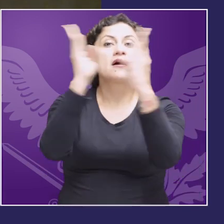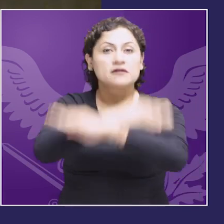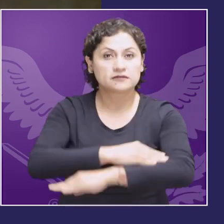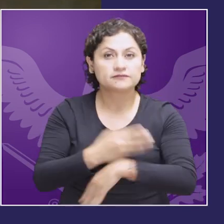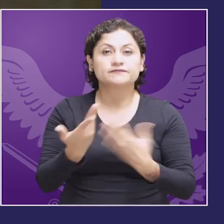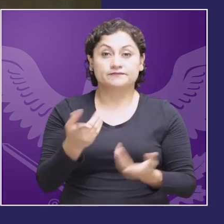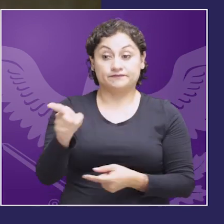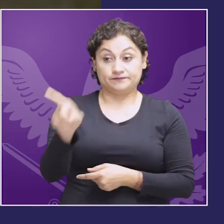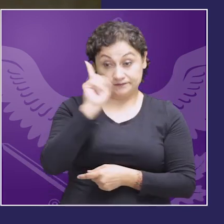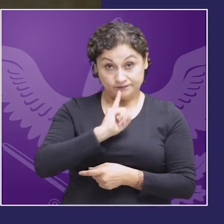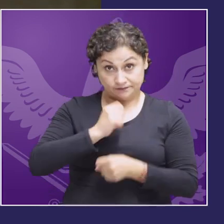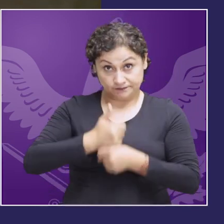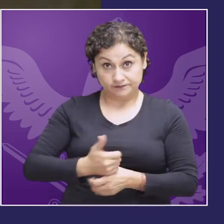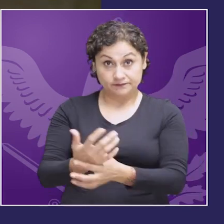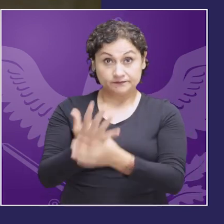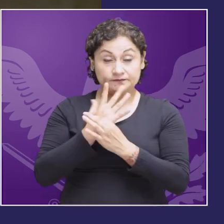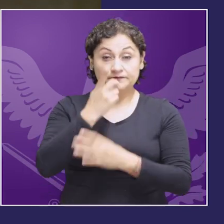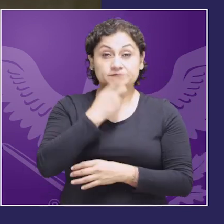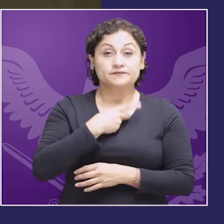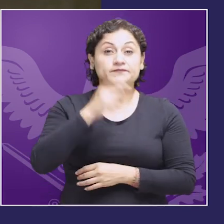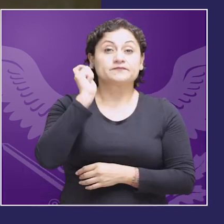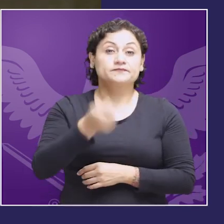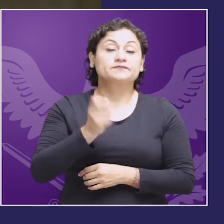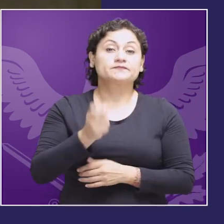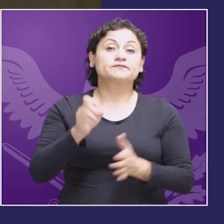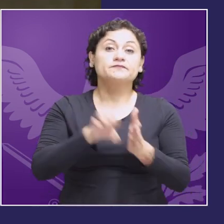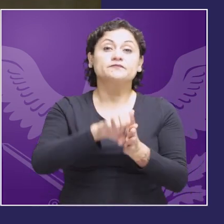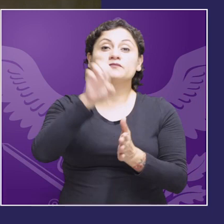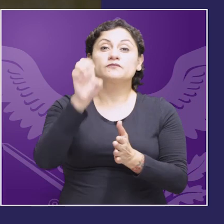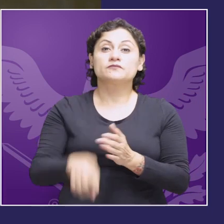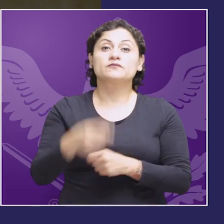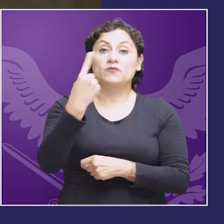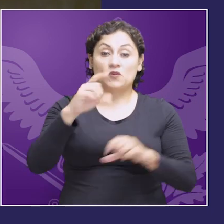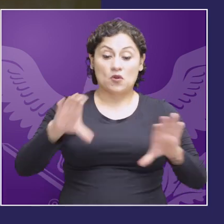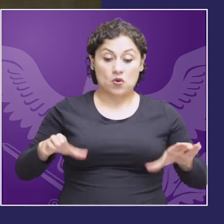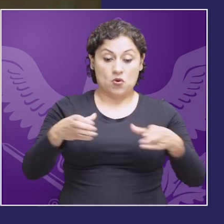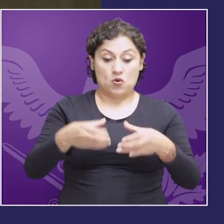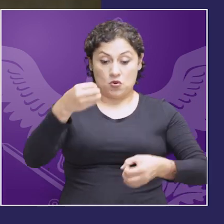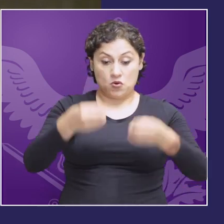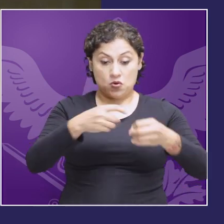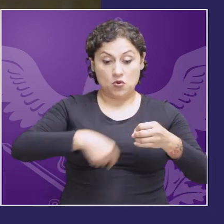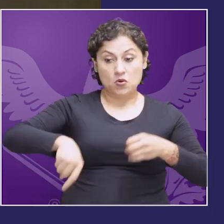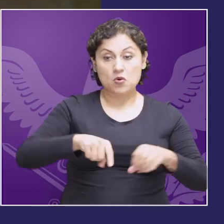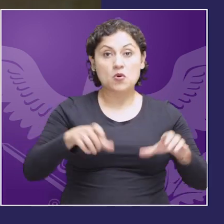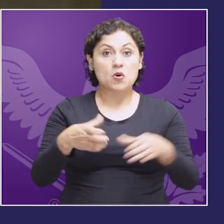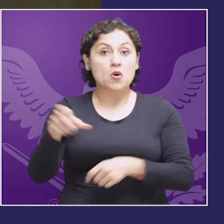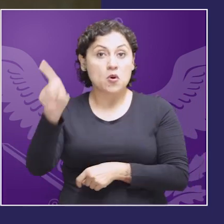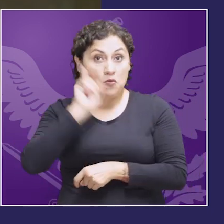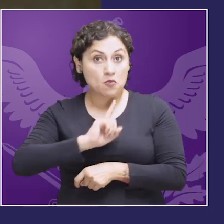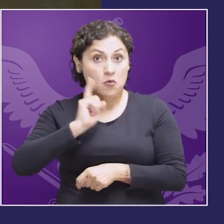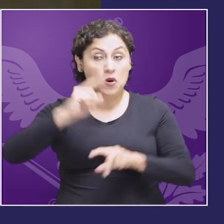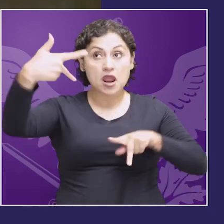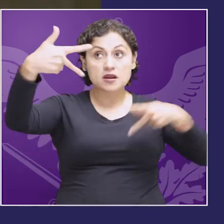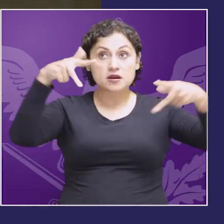de reivindicación. Y ella me decía que finalmente en alguna sesión de un